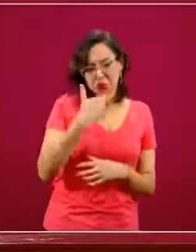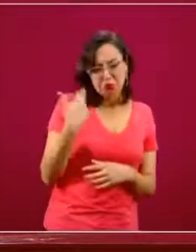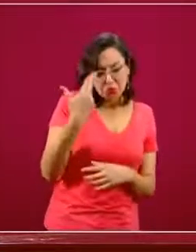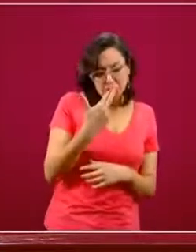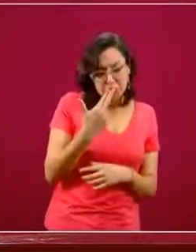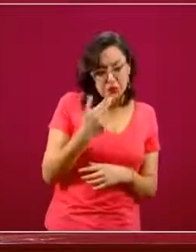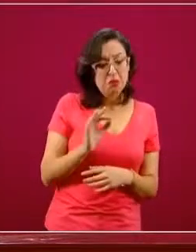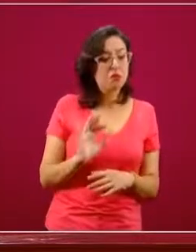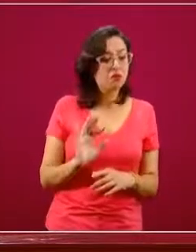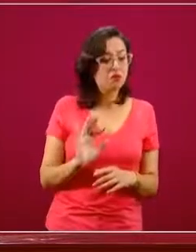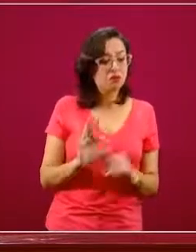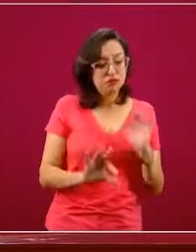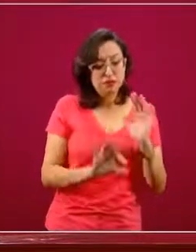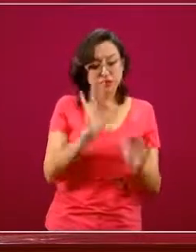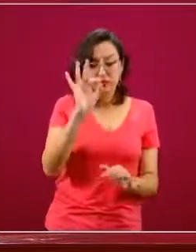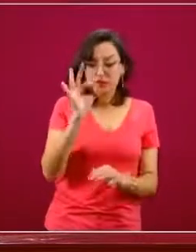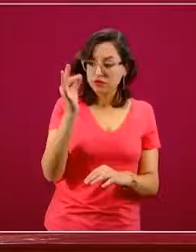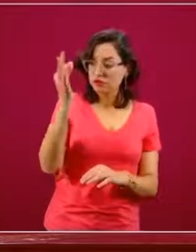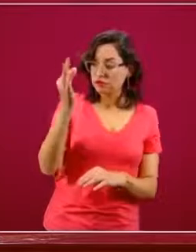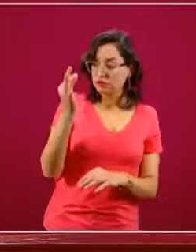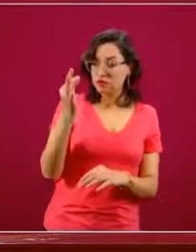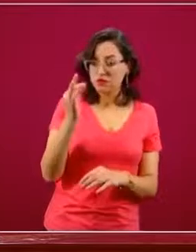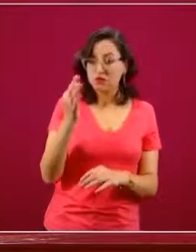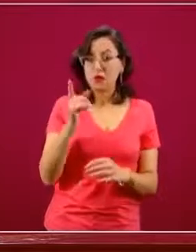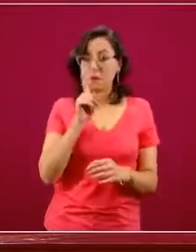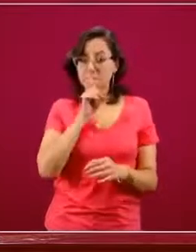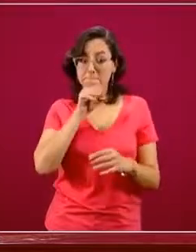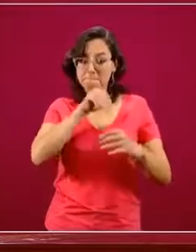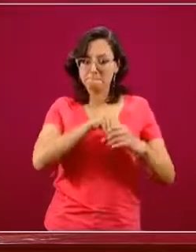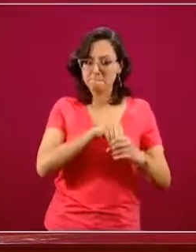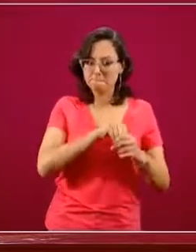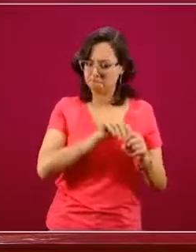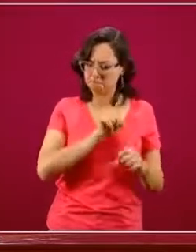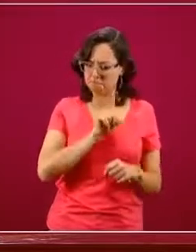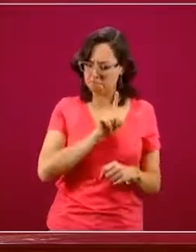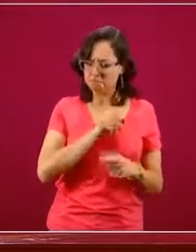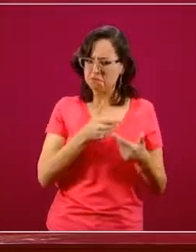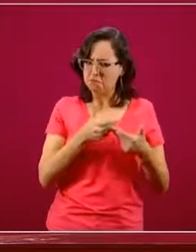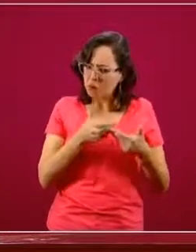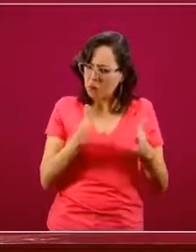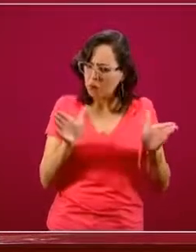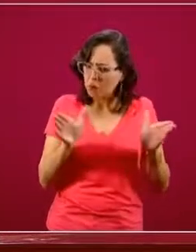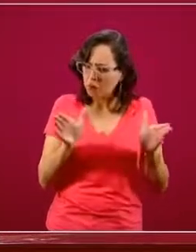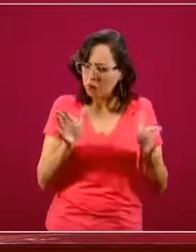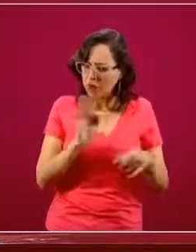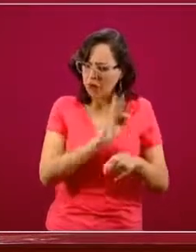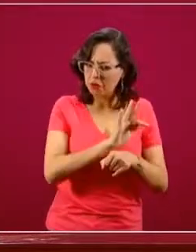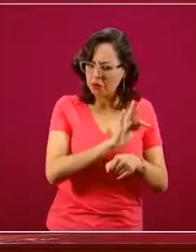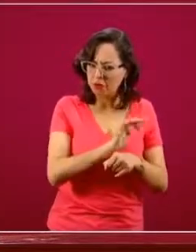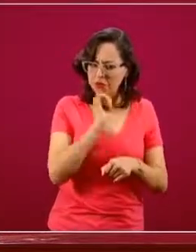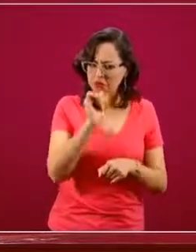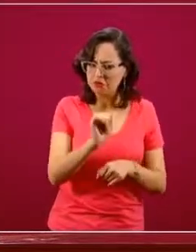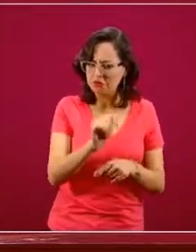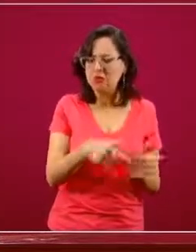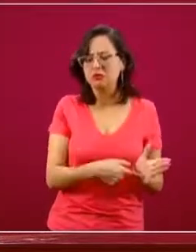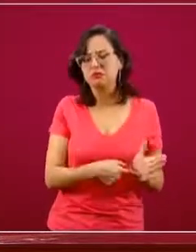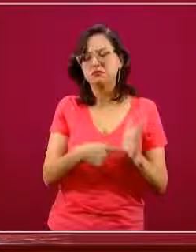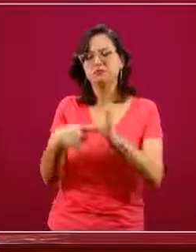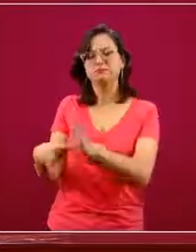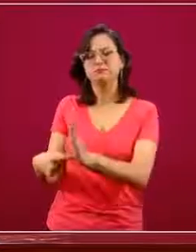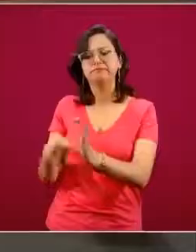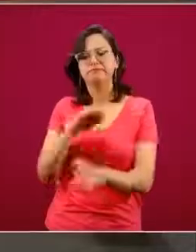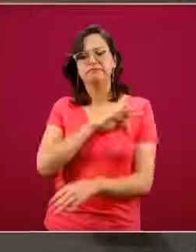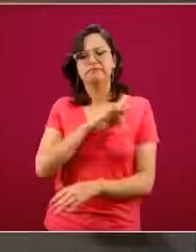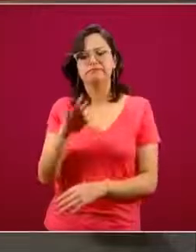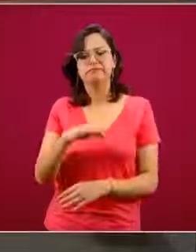ese dato no en su momento incumple alguna de las disposiciones que también se tienen para la protección de datos personales de los